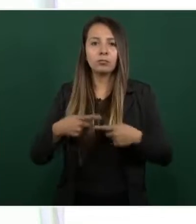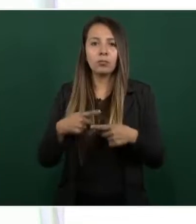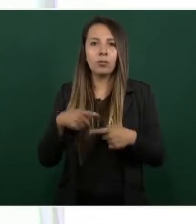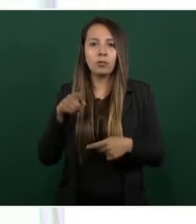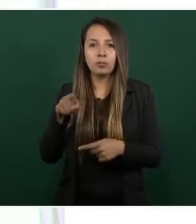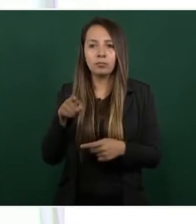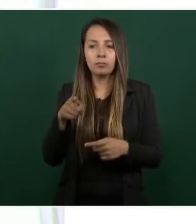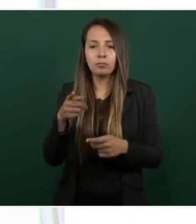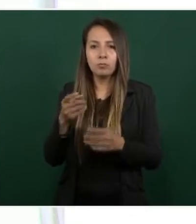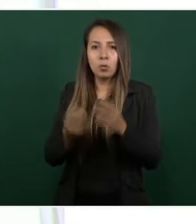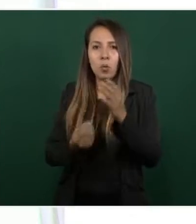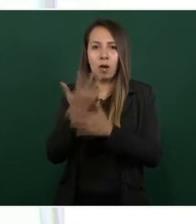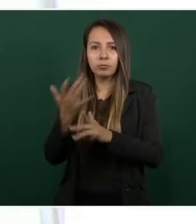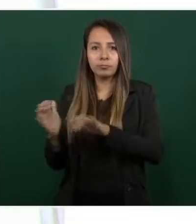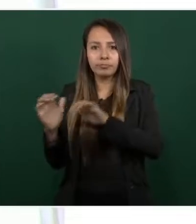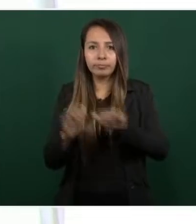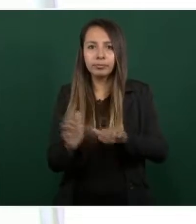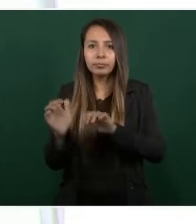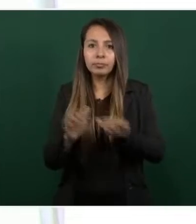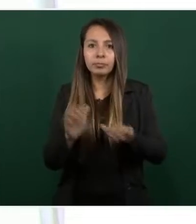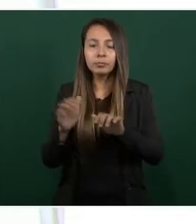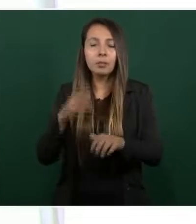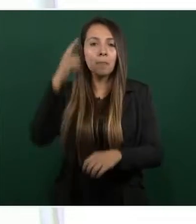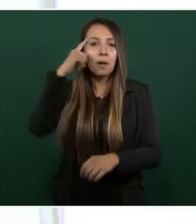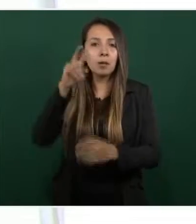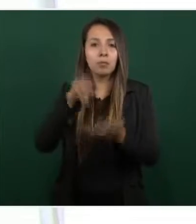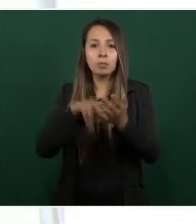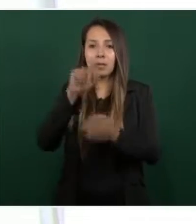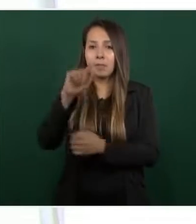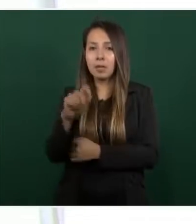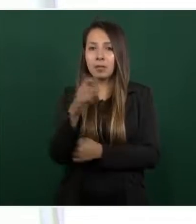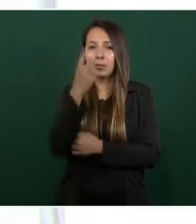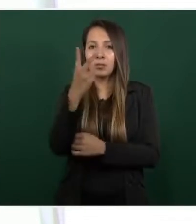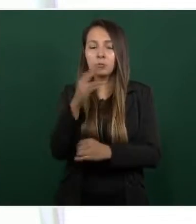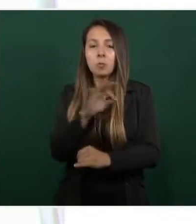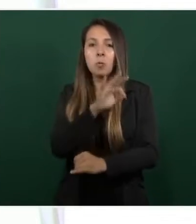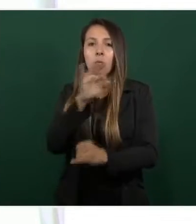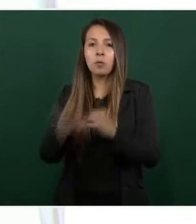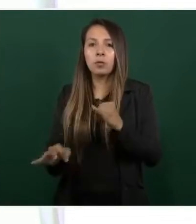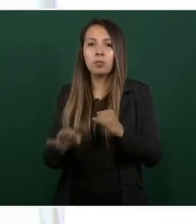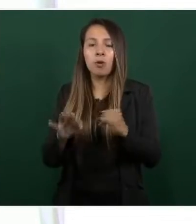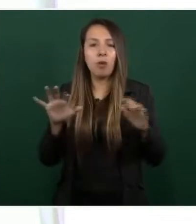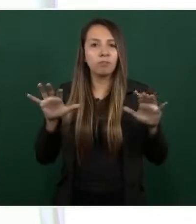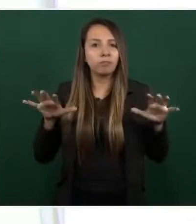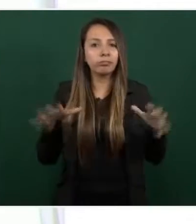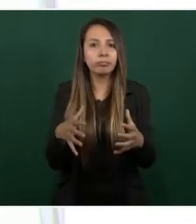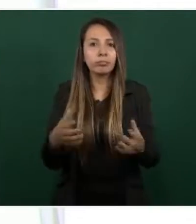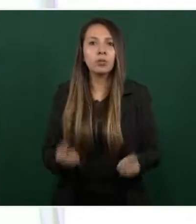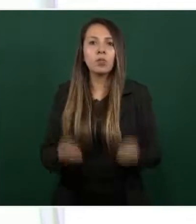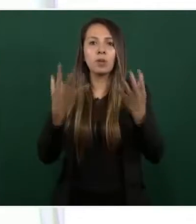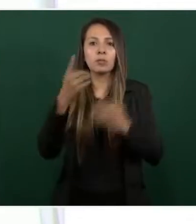que reclutar este año, para al final del 2022 tener un estado de fuerza de